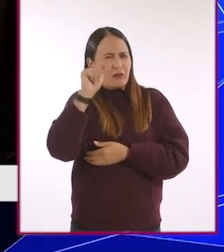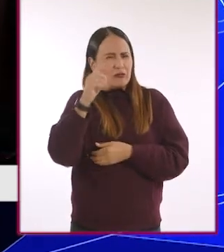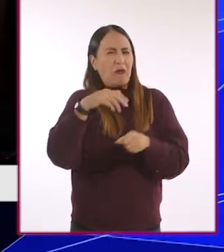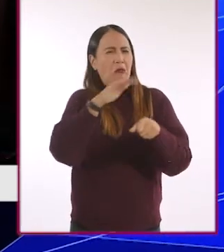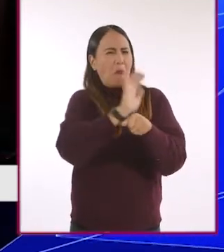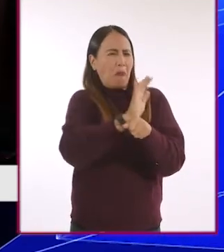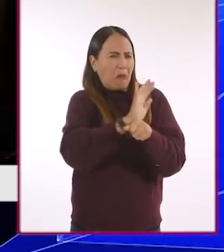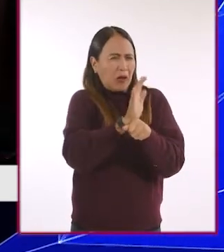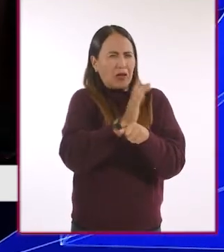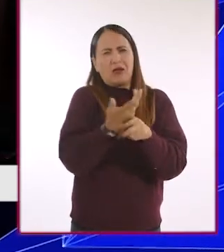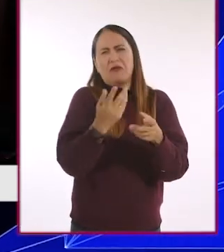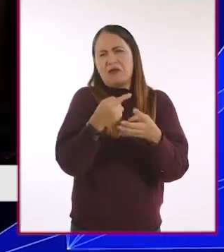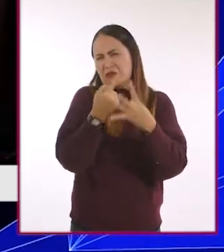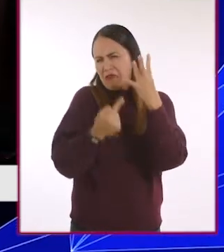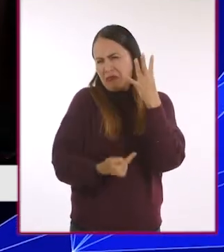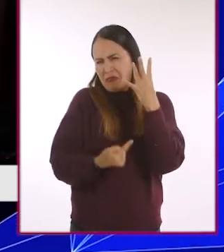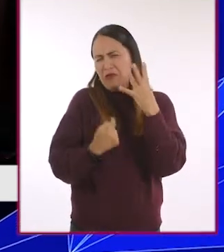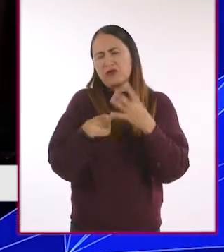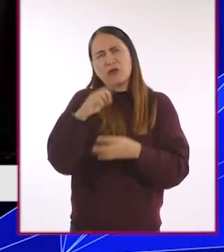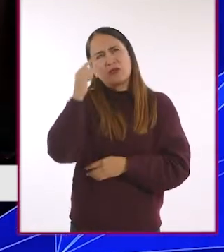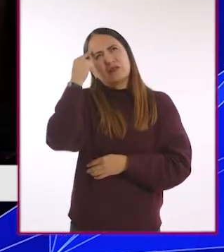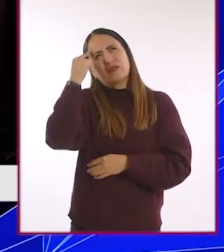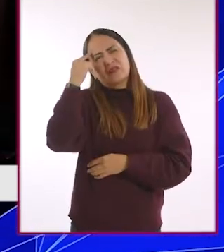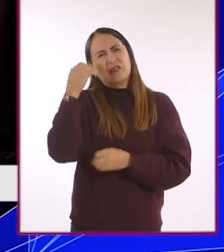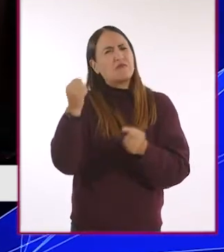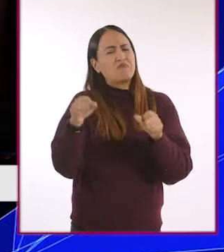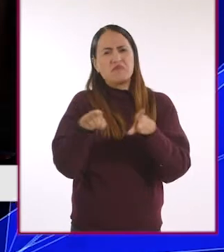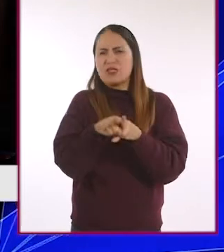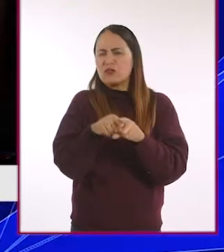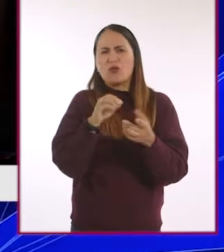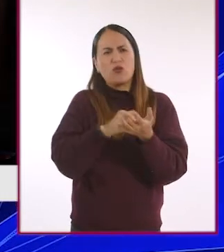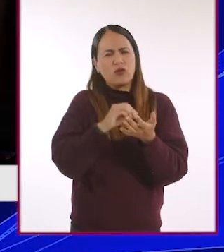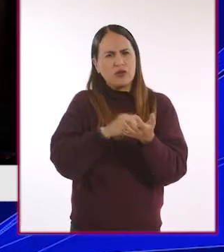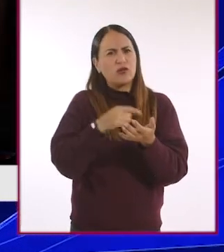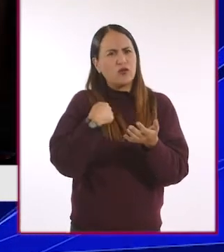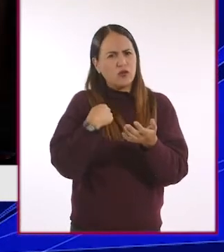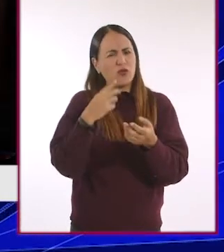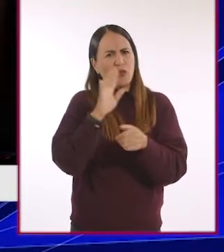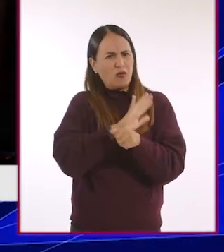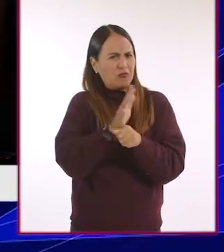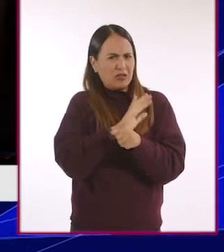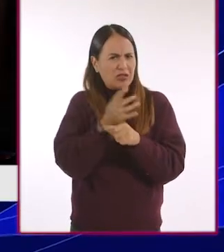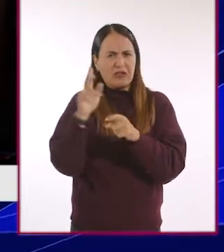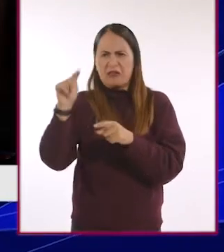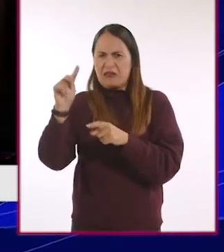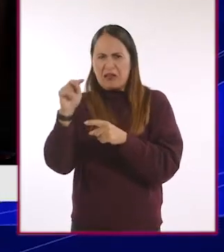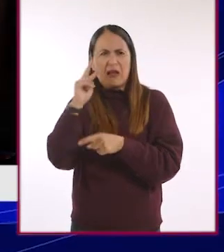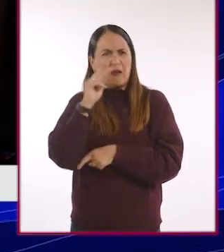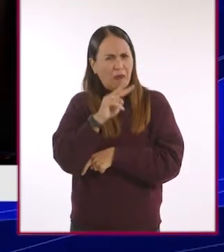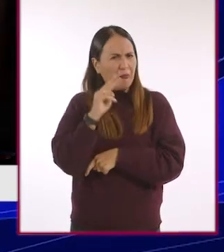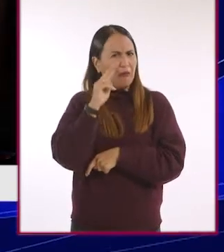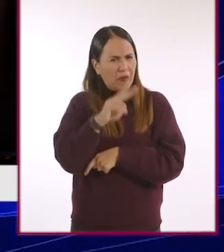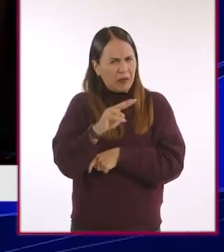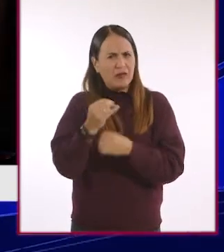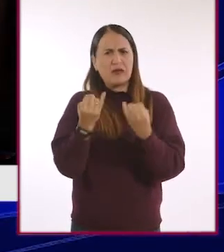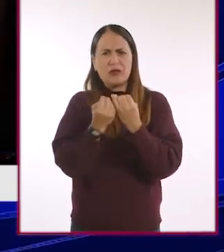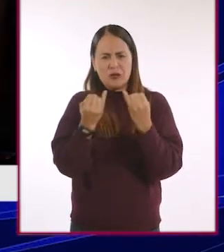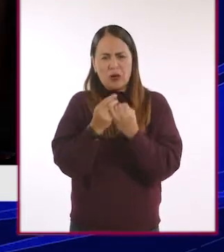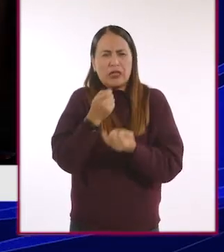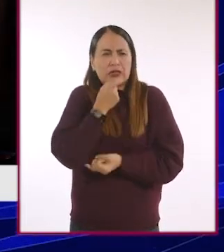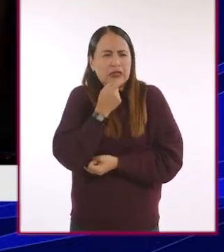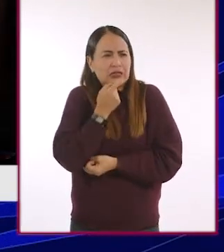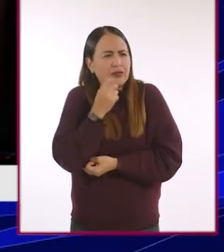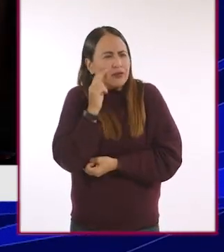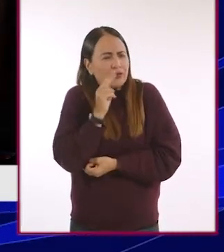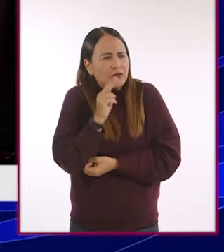películas, en las series. Y actualmente lo sigo teniendo, ¿no? Sigo viendo contenido de todo tipo. Incluso veo mucho contenido de niños,